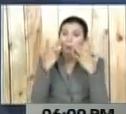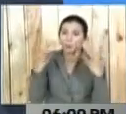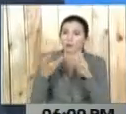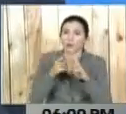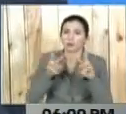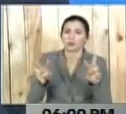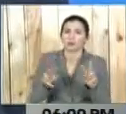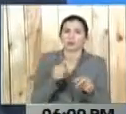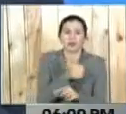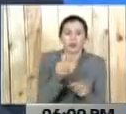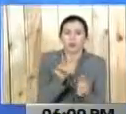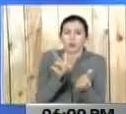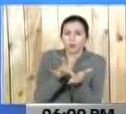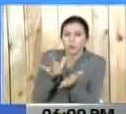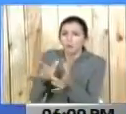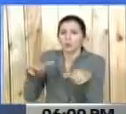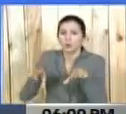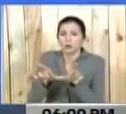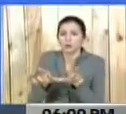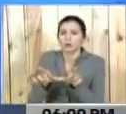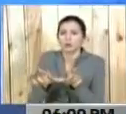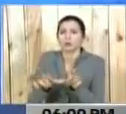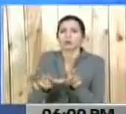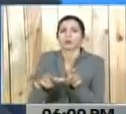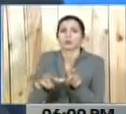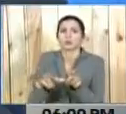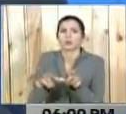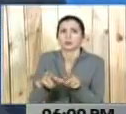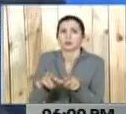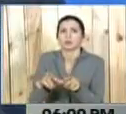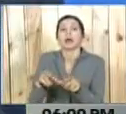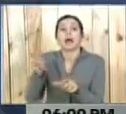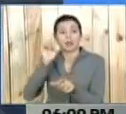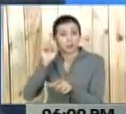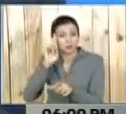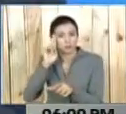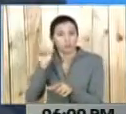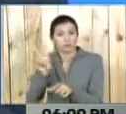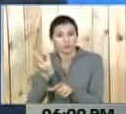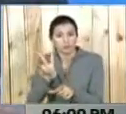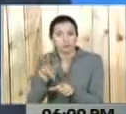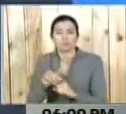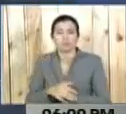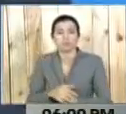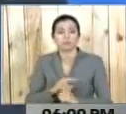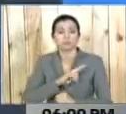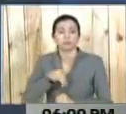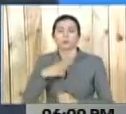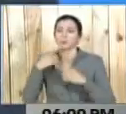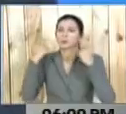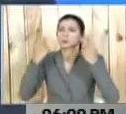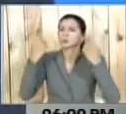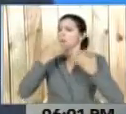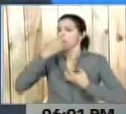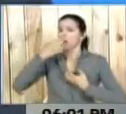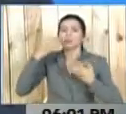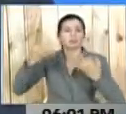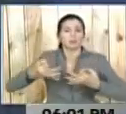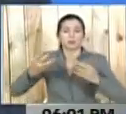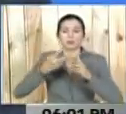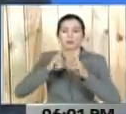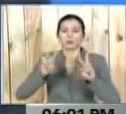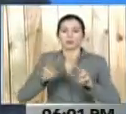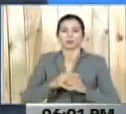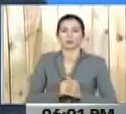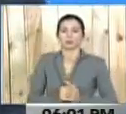paz en cada uno de los escenarios multilaterales donde nosotros, bueno, somos reconocidos como en todos los escenarios internacionales. ¿Alguien donde pregunta